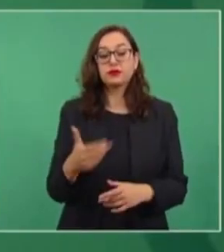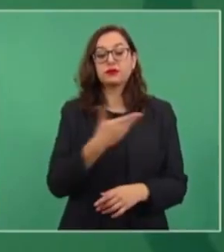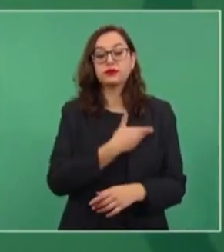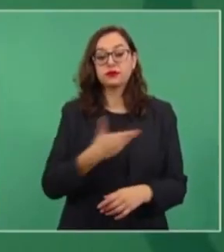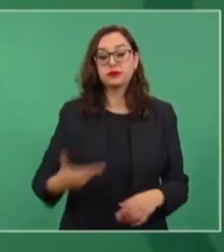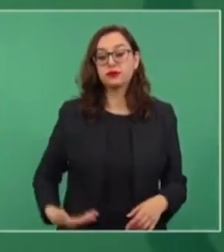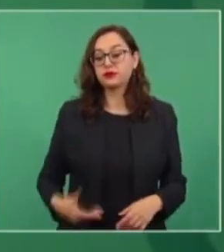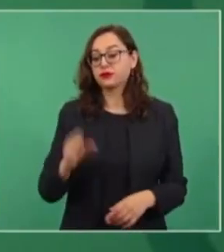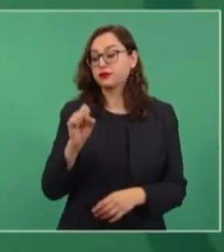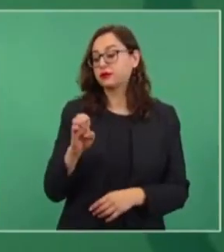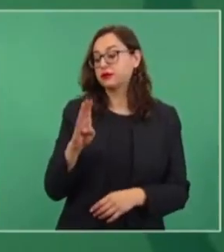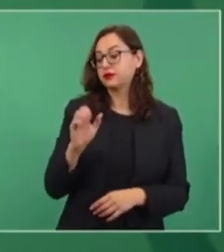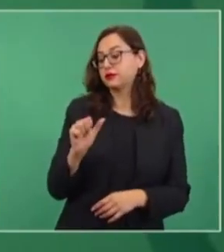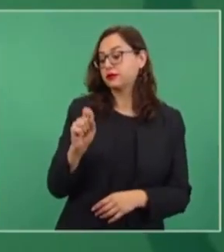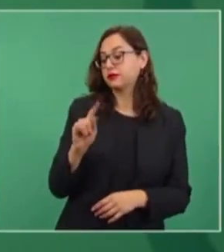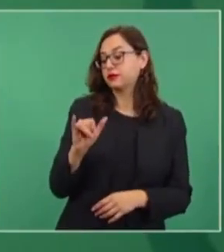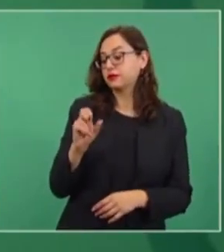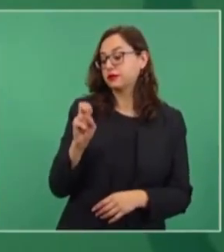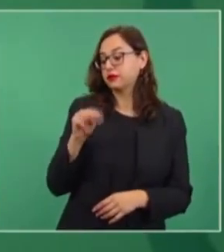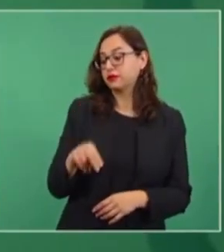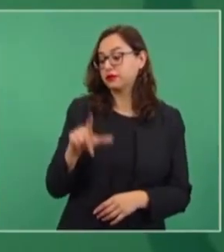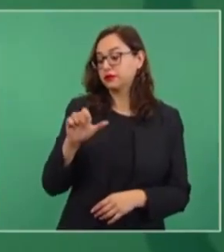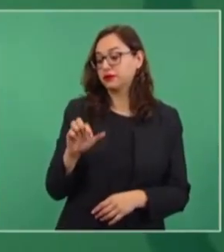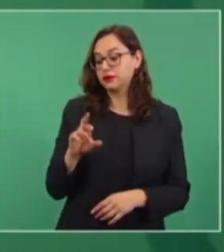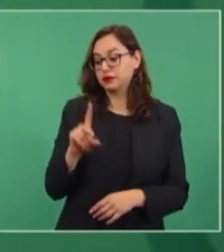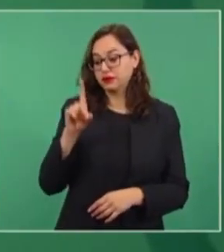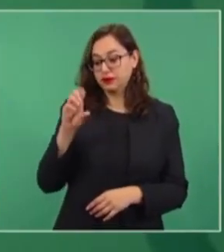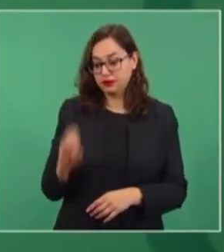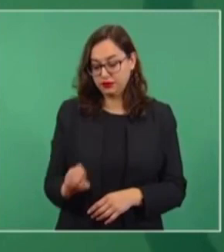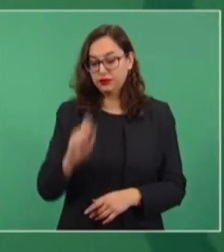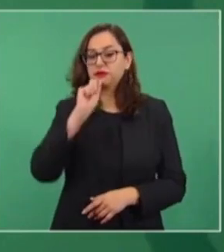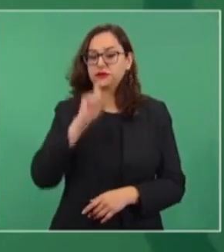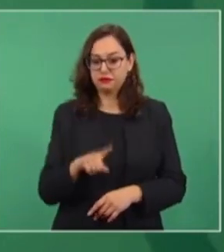de Tejada. Fue el primer ferrocarril,